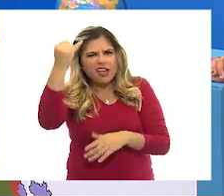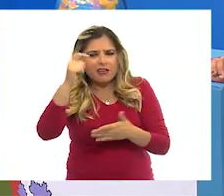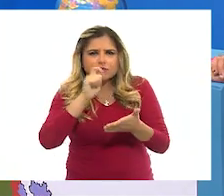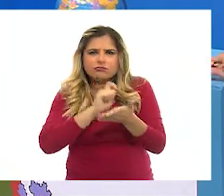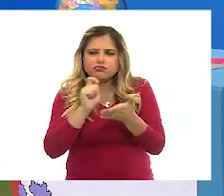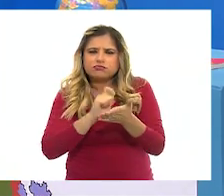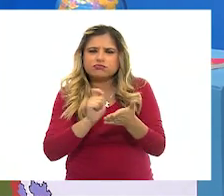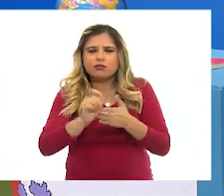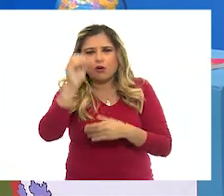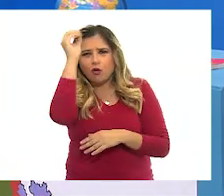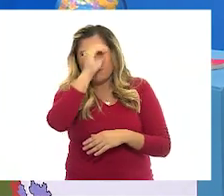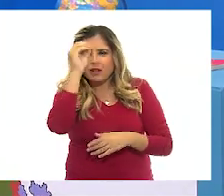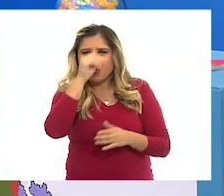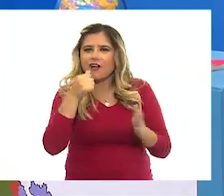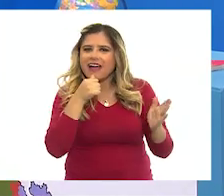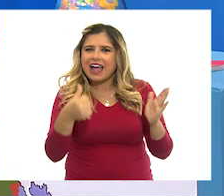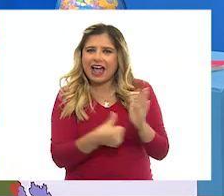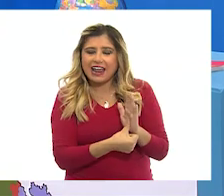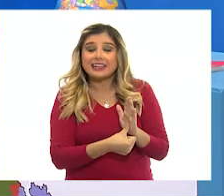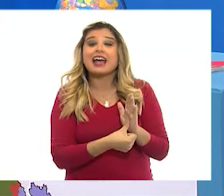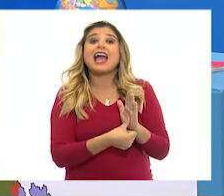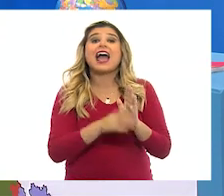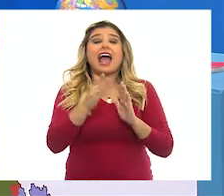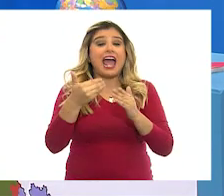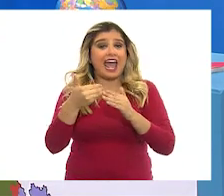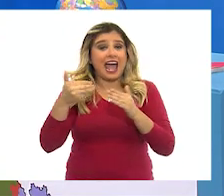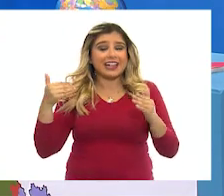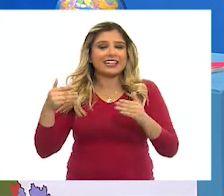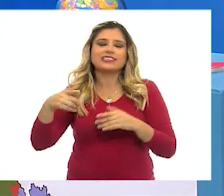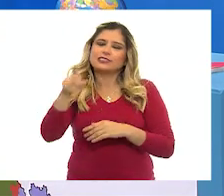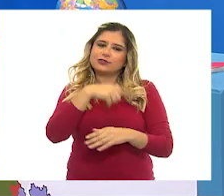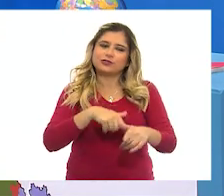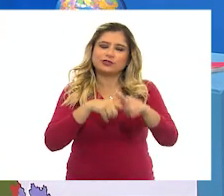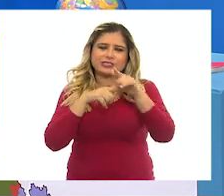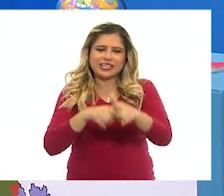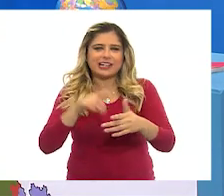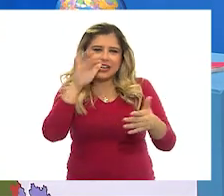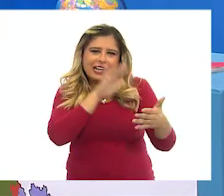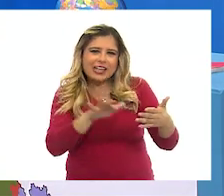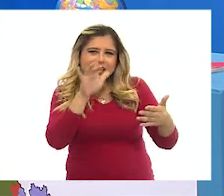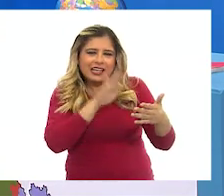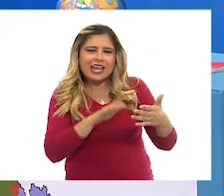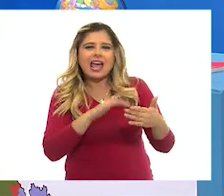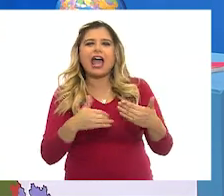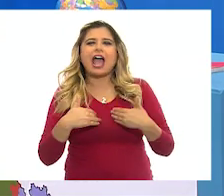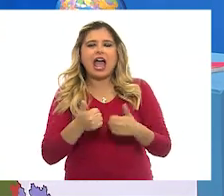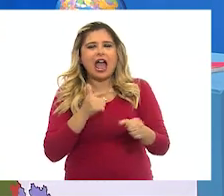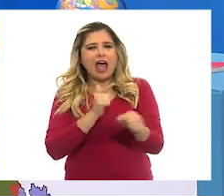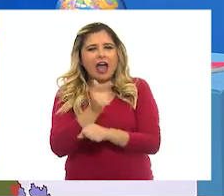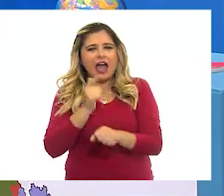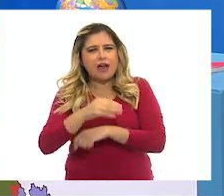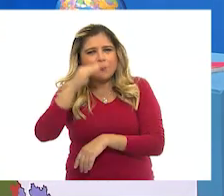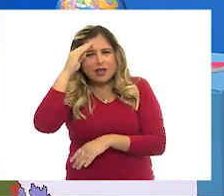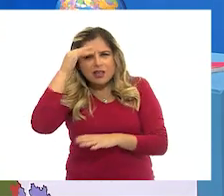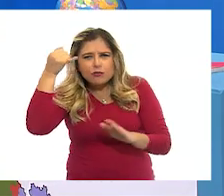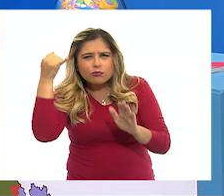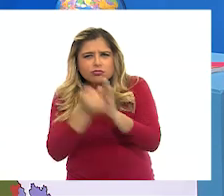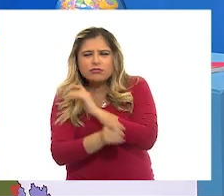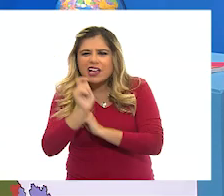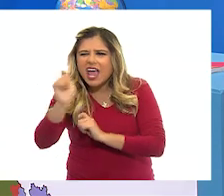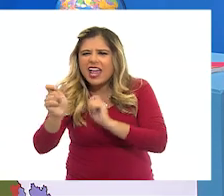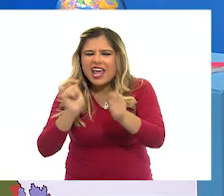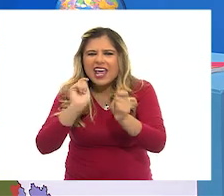de opinión. Pero antes de llegar a eso, continuaremos leyendo y analizando cartas y reflexionando sobre algunas de